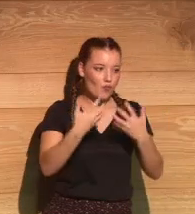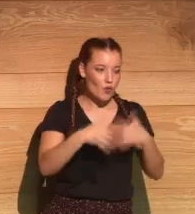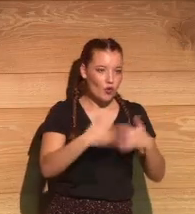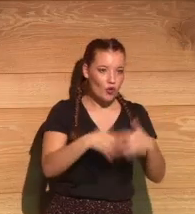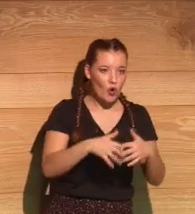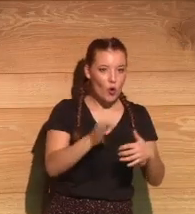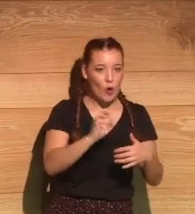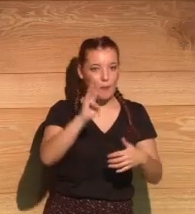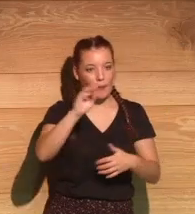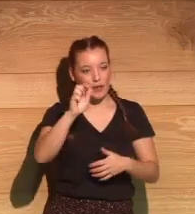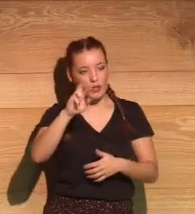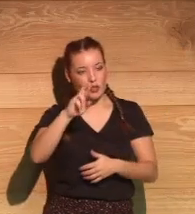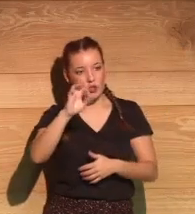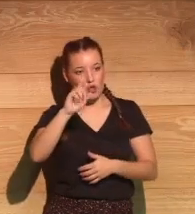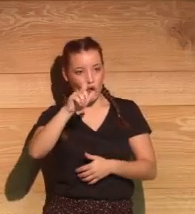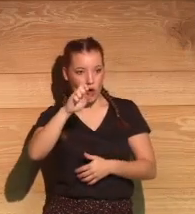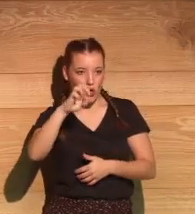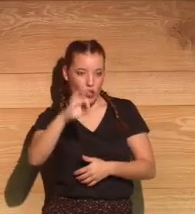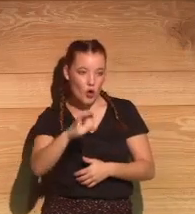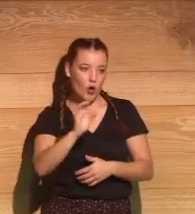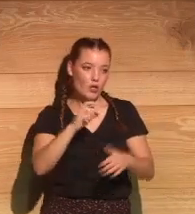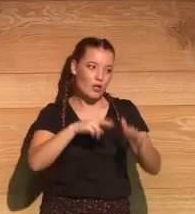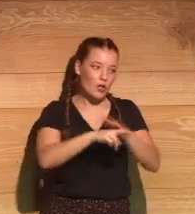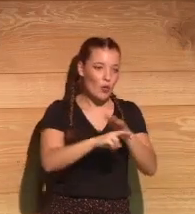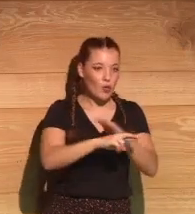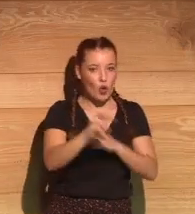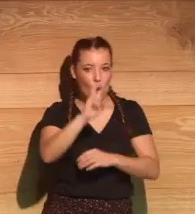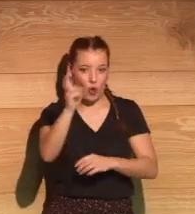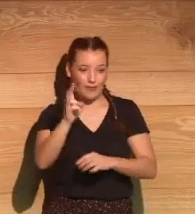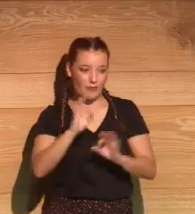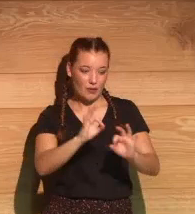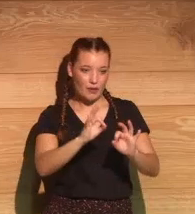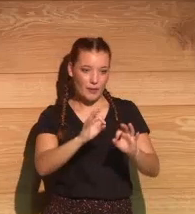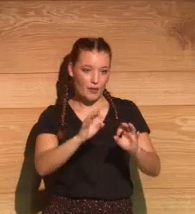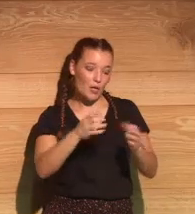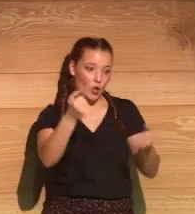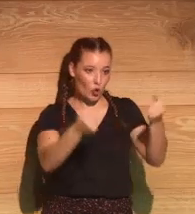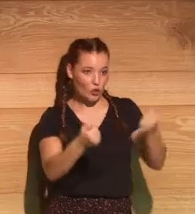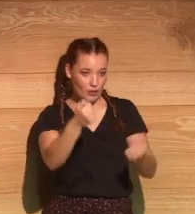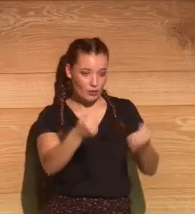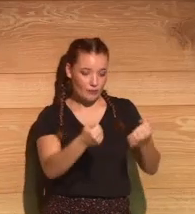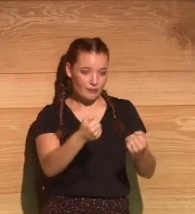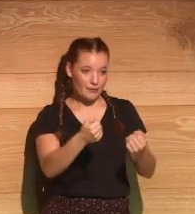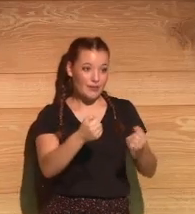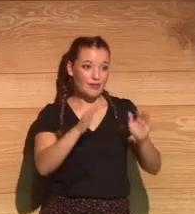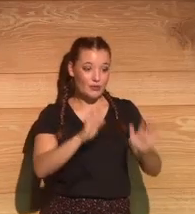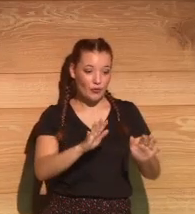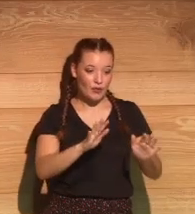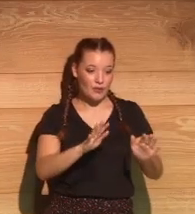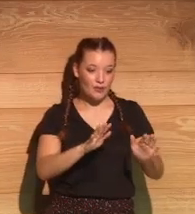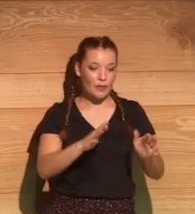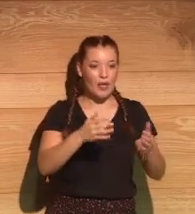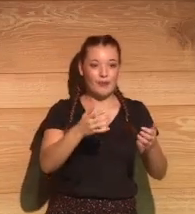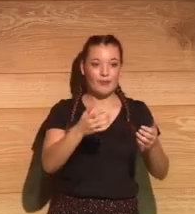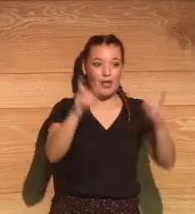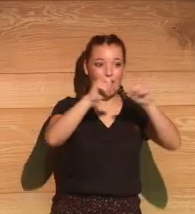el petróleo, los usos, digamos, para automoción del petróleo y todo el negocio que él creía que se iba a montar,